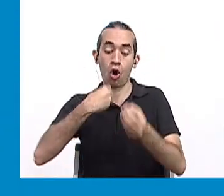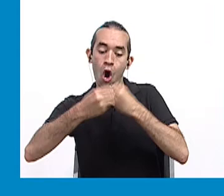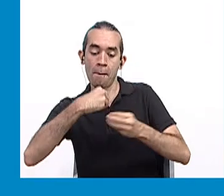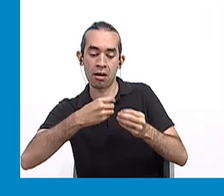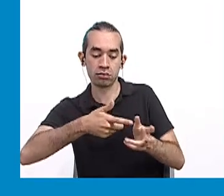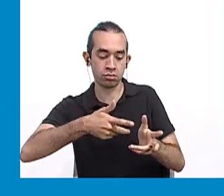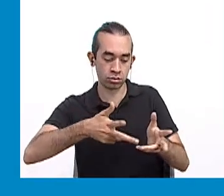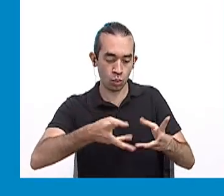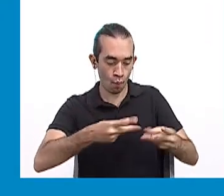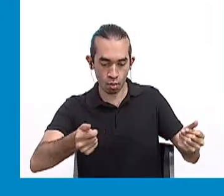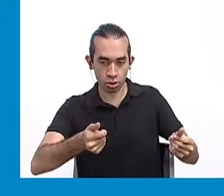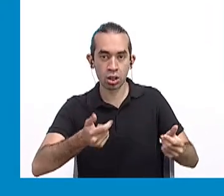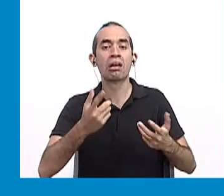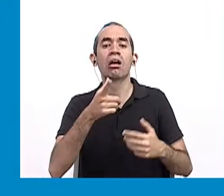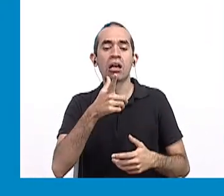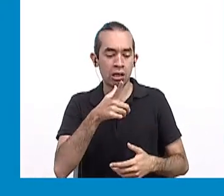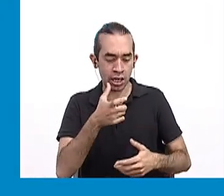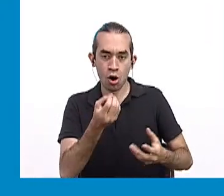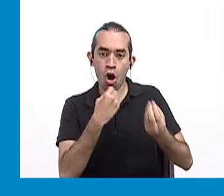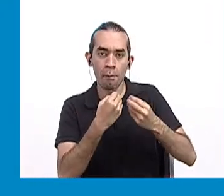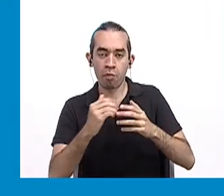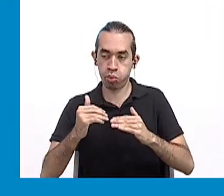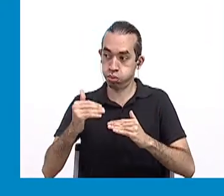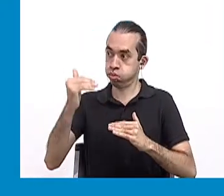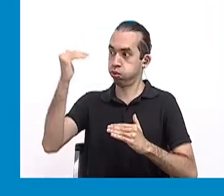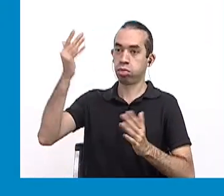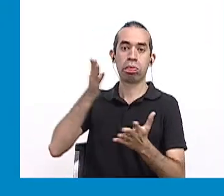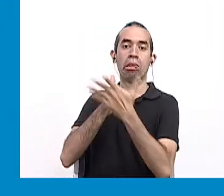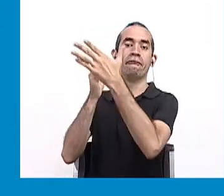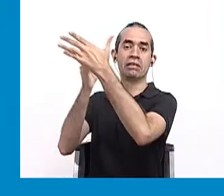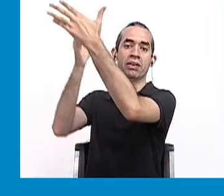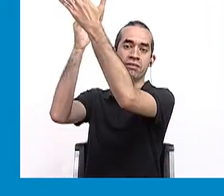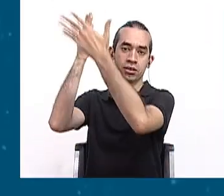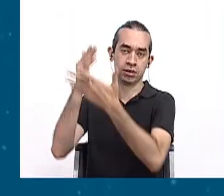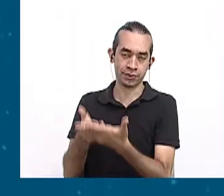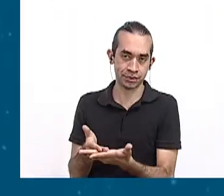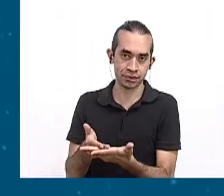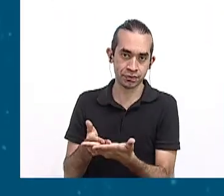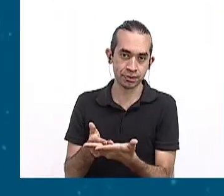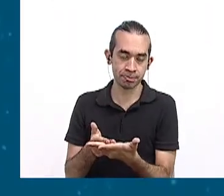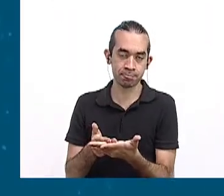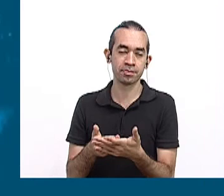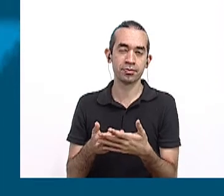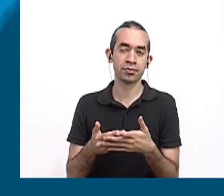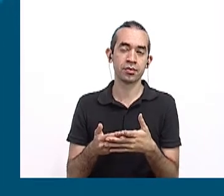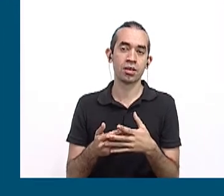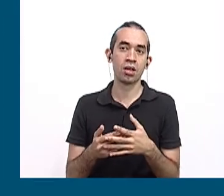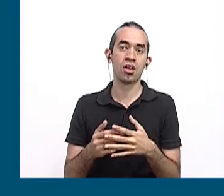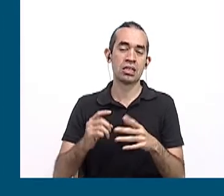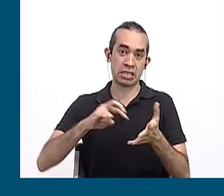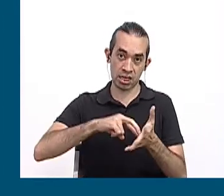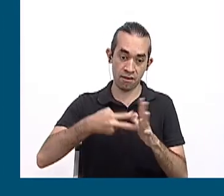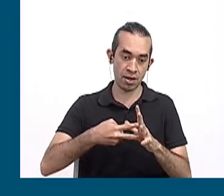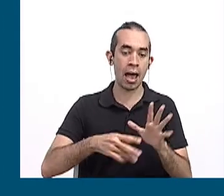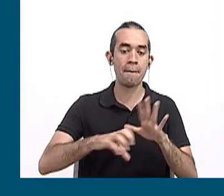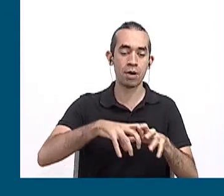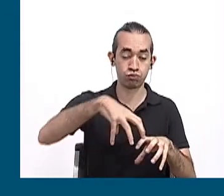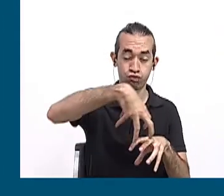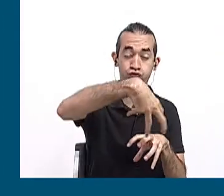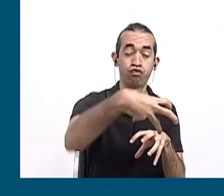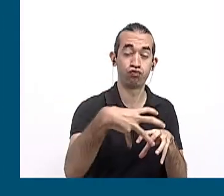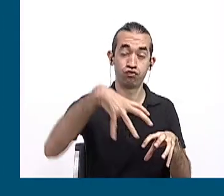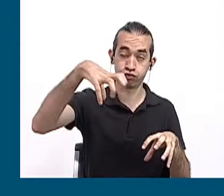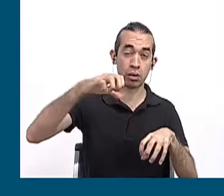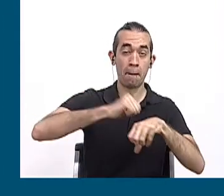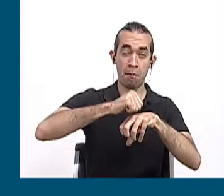puede notarse en los niveles más altos así los arrecifes de coral por ejemplo en las zonas